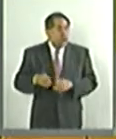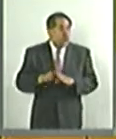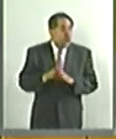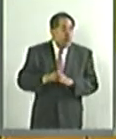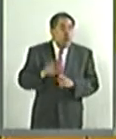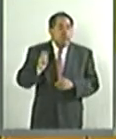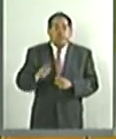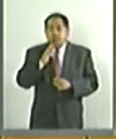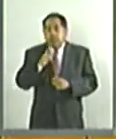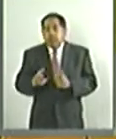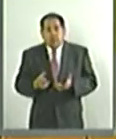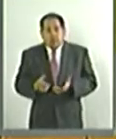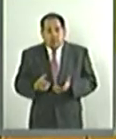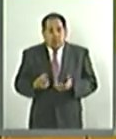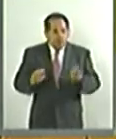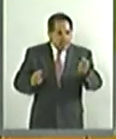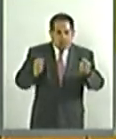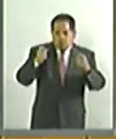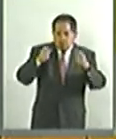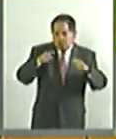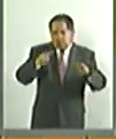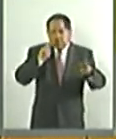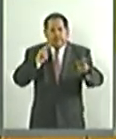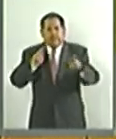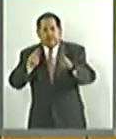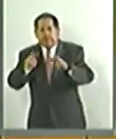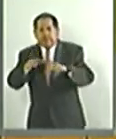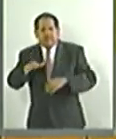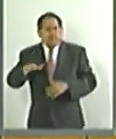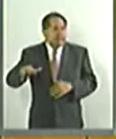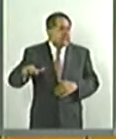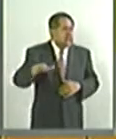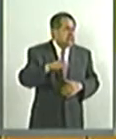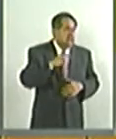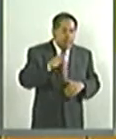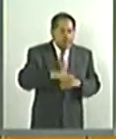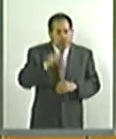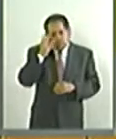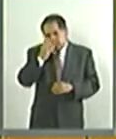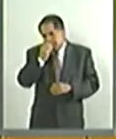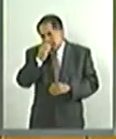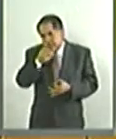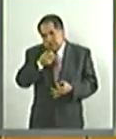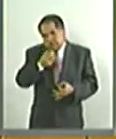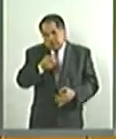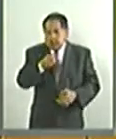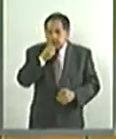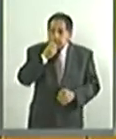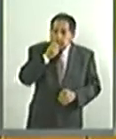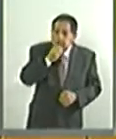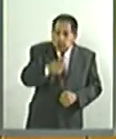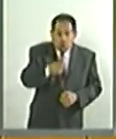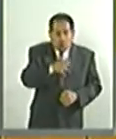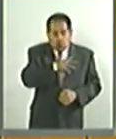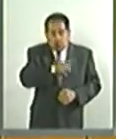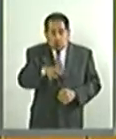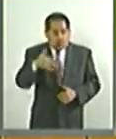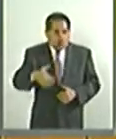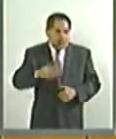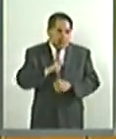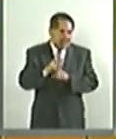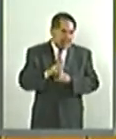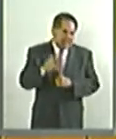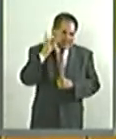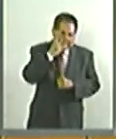como resultado algunos de los paisajes más interesantes y espectaculares de nuestra nación.